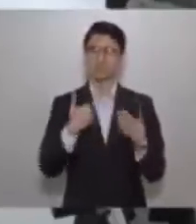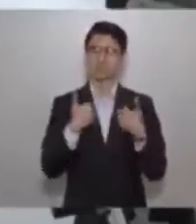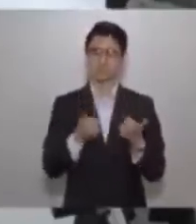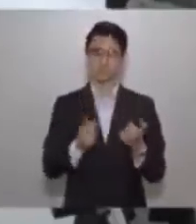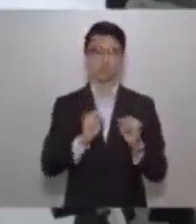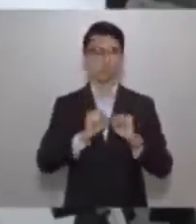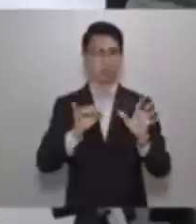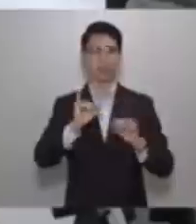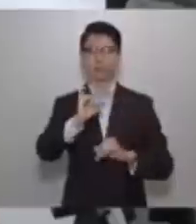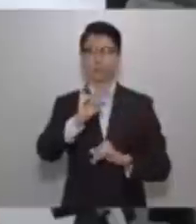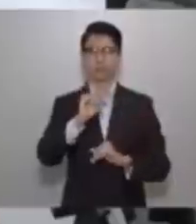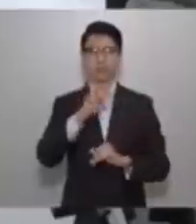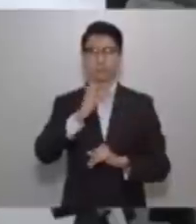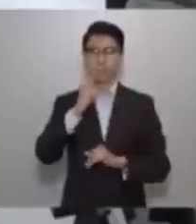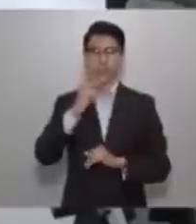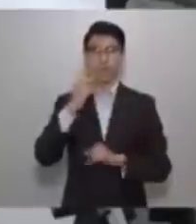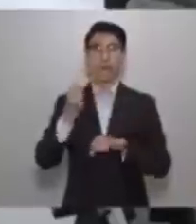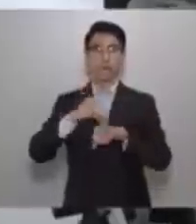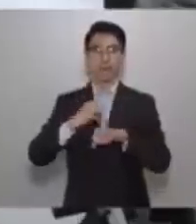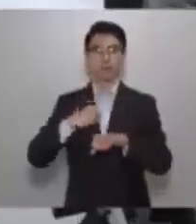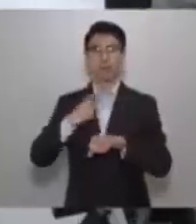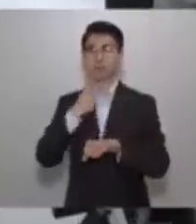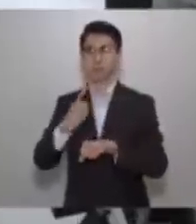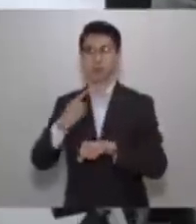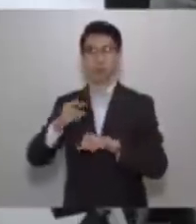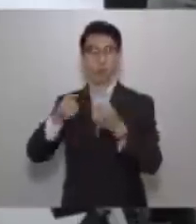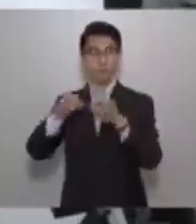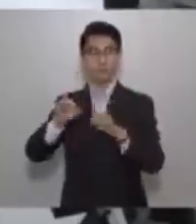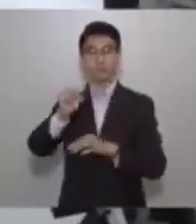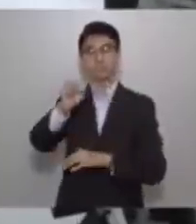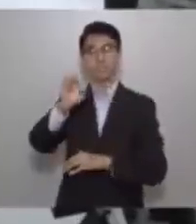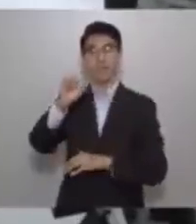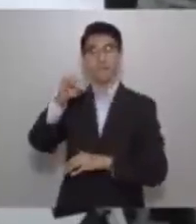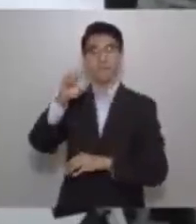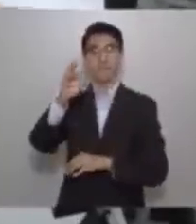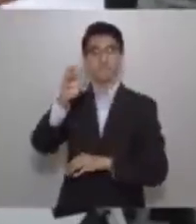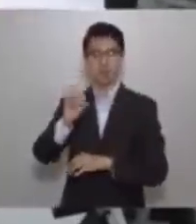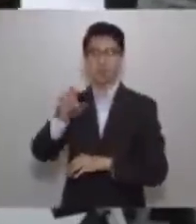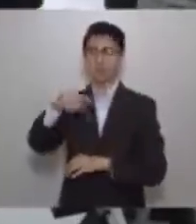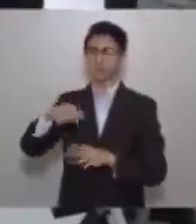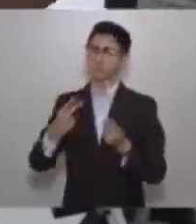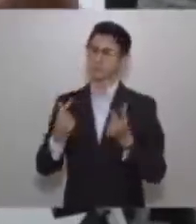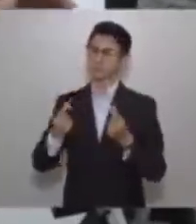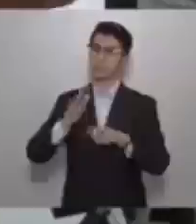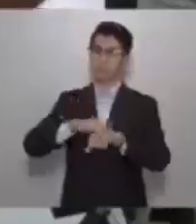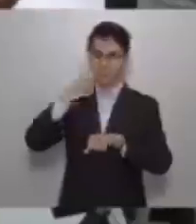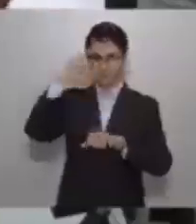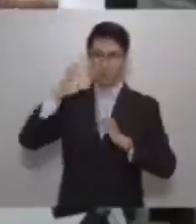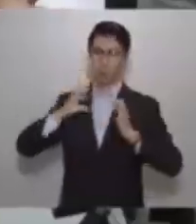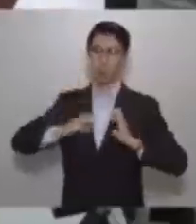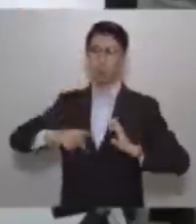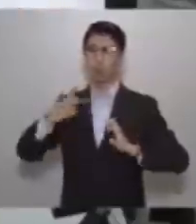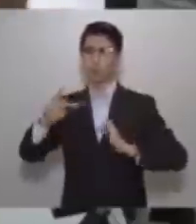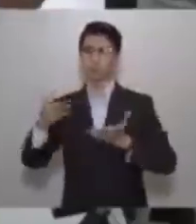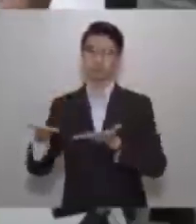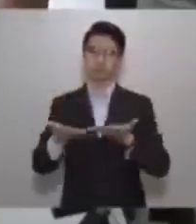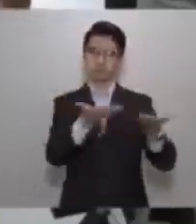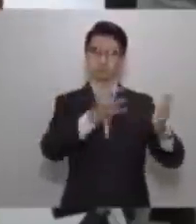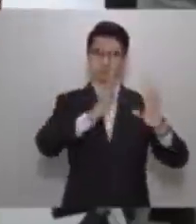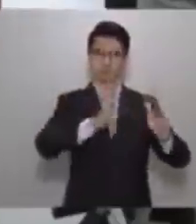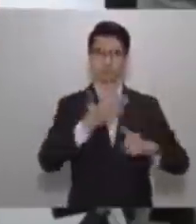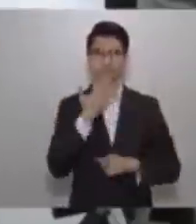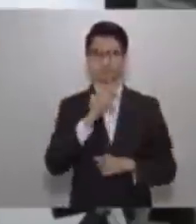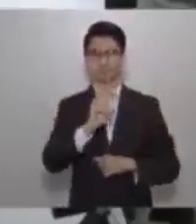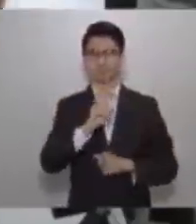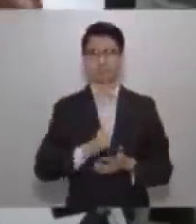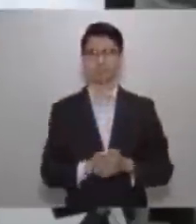a ese derecho que les corresponde además. Y con respecto a la revisión, hubo unos temas que me gustaría que mi general aquí lo explicara con respecto de esa aspiración de